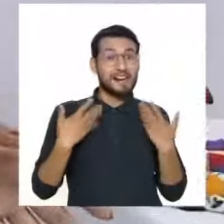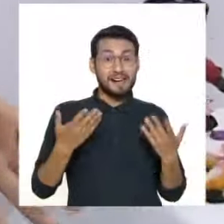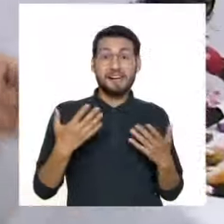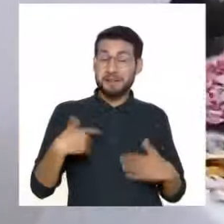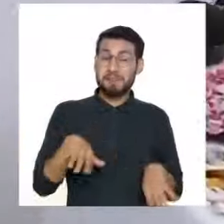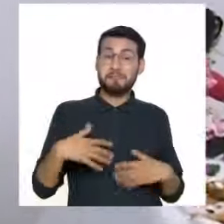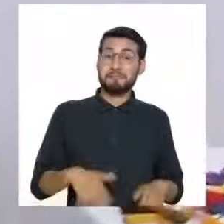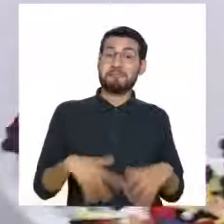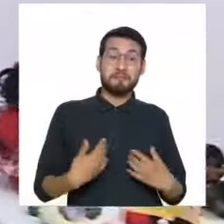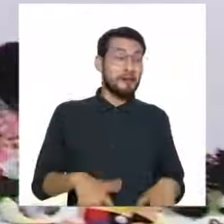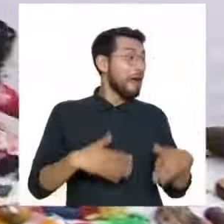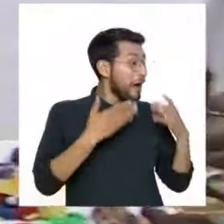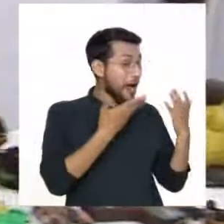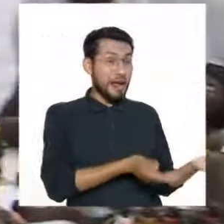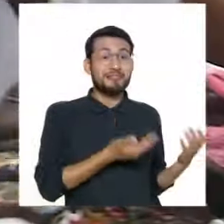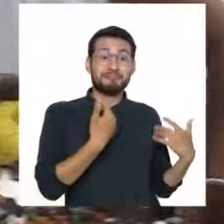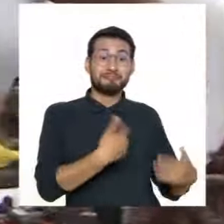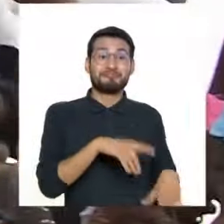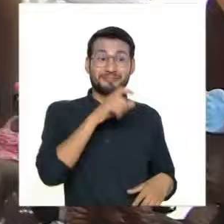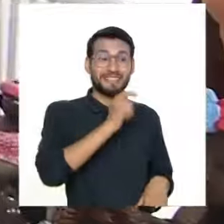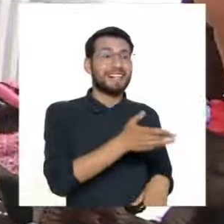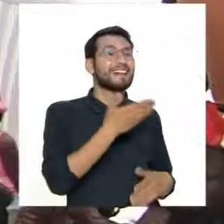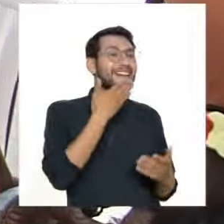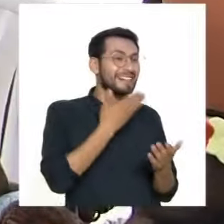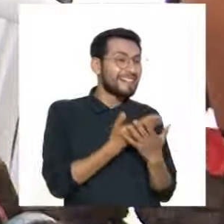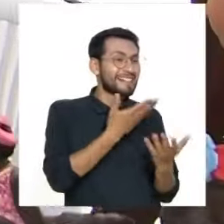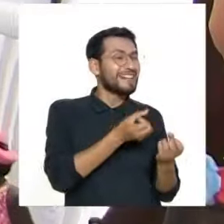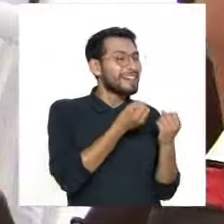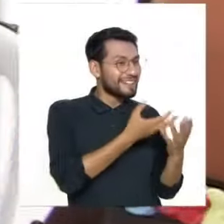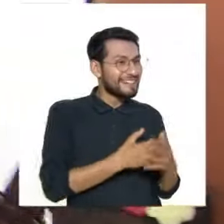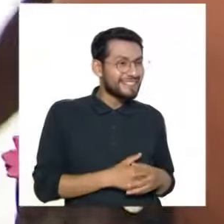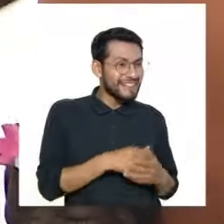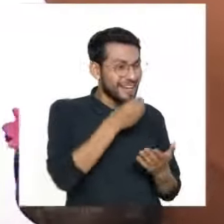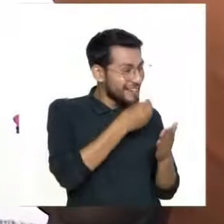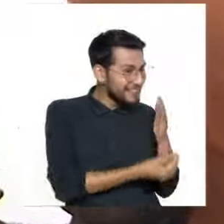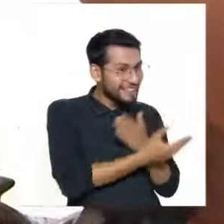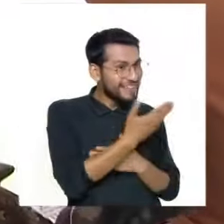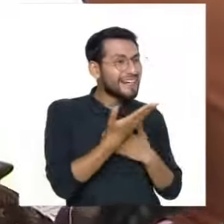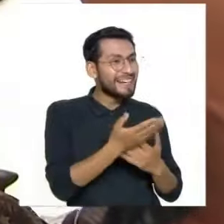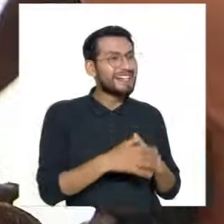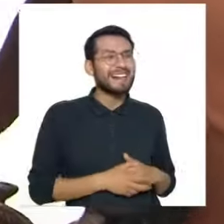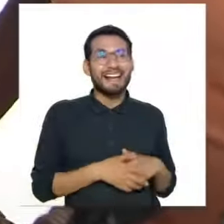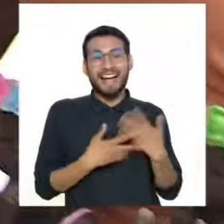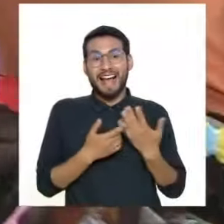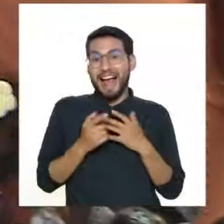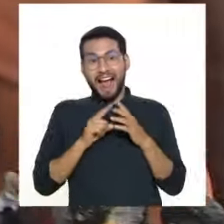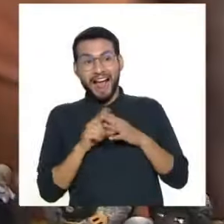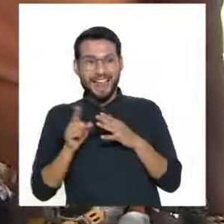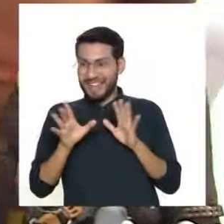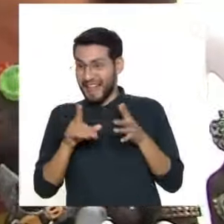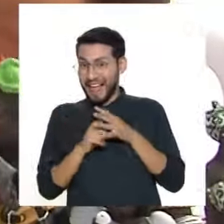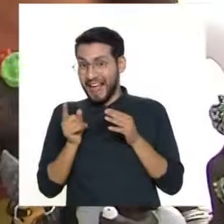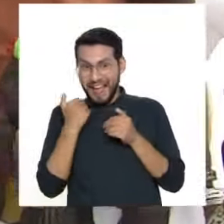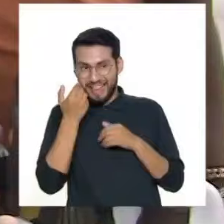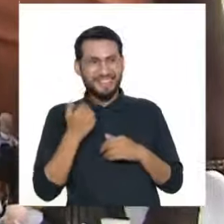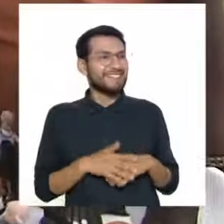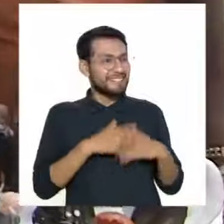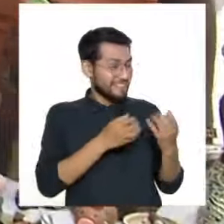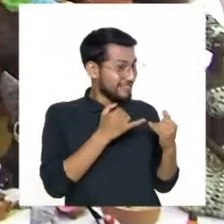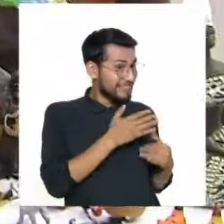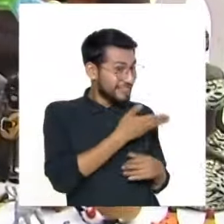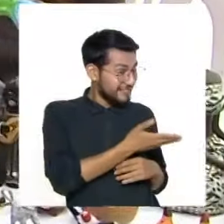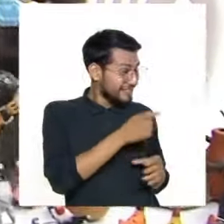gran gran gran artesana qué tal estimada cómo está Buenos días qué tal Ay se me quiere escapar se me quiere escapar usted está